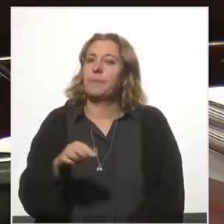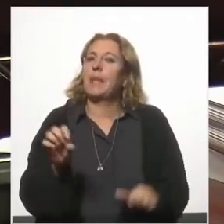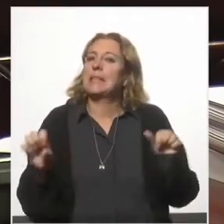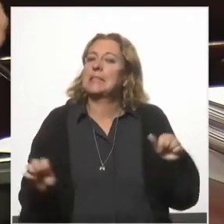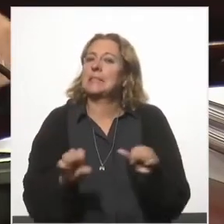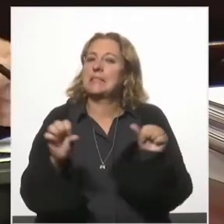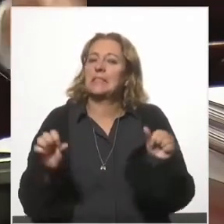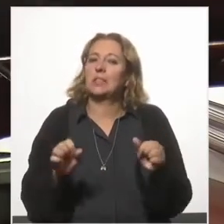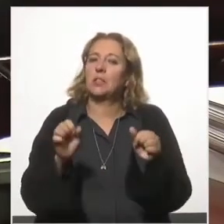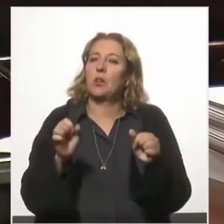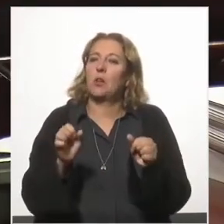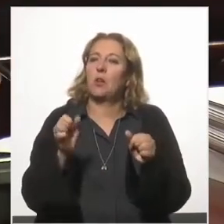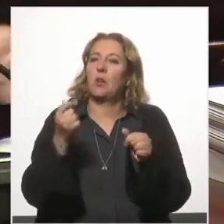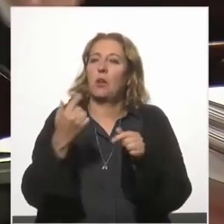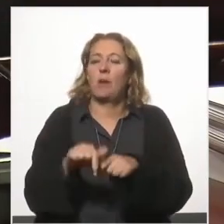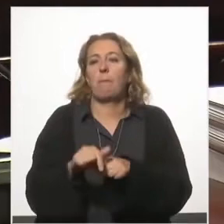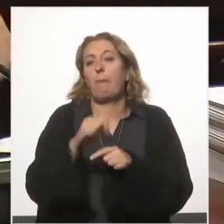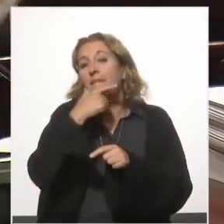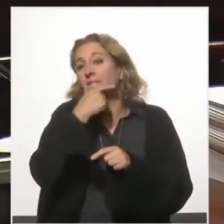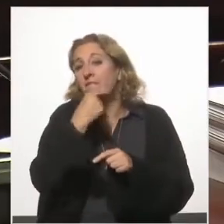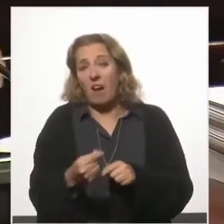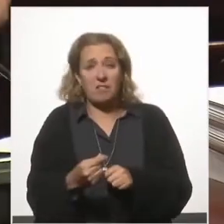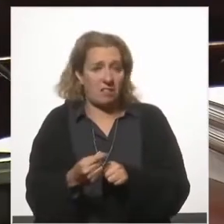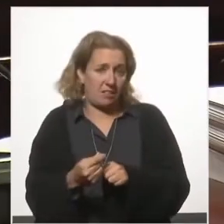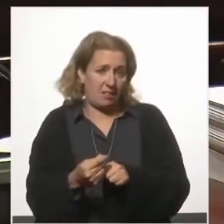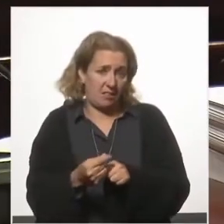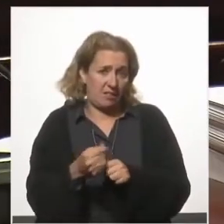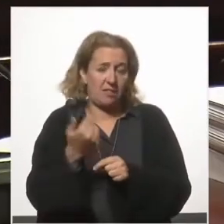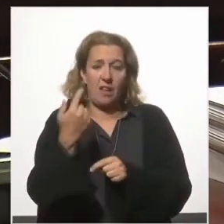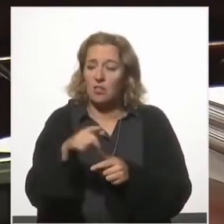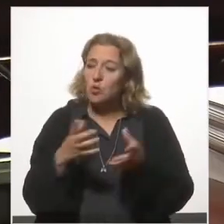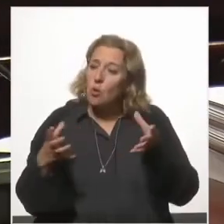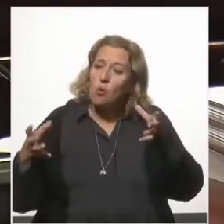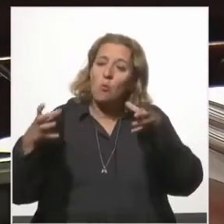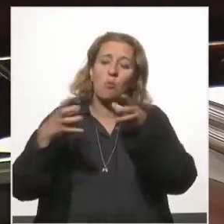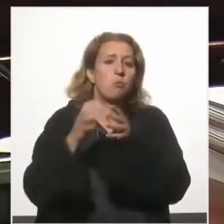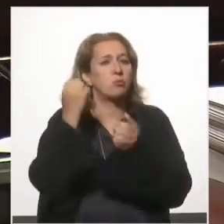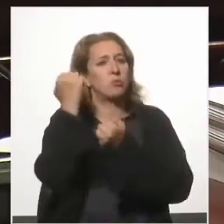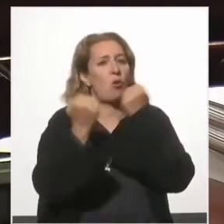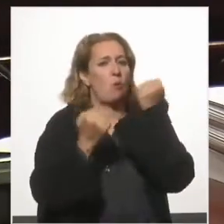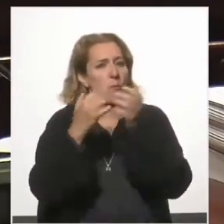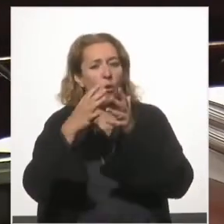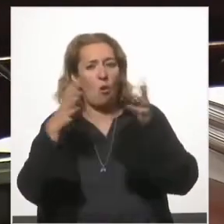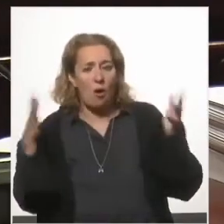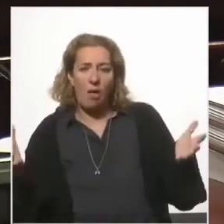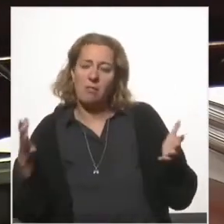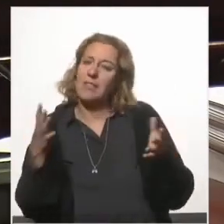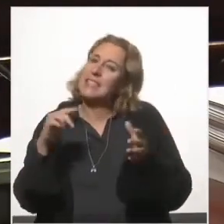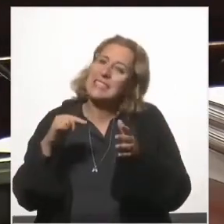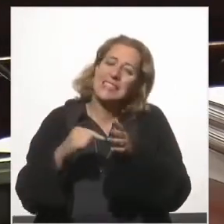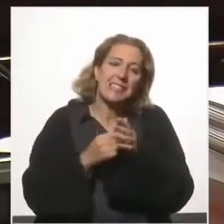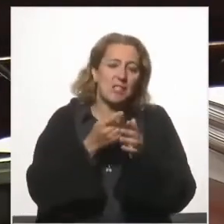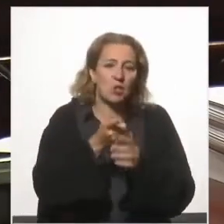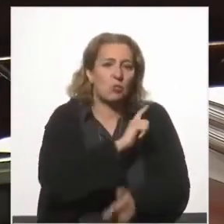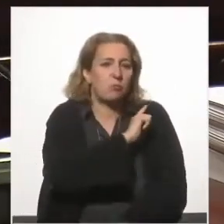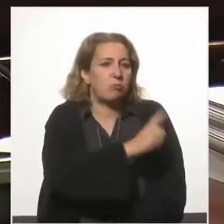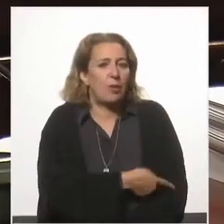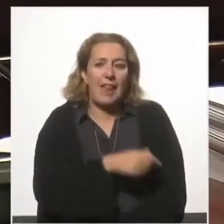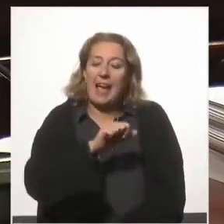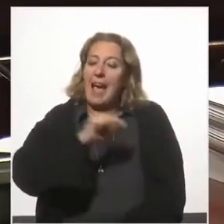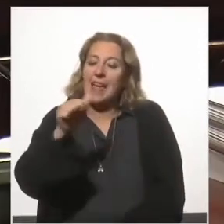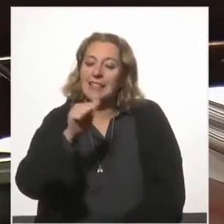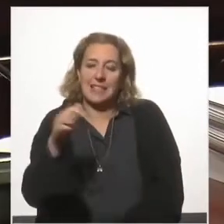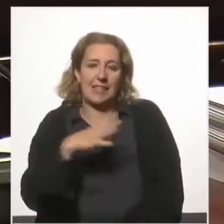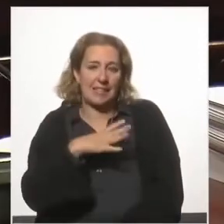haciéndole el campo orégano a esos grandes grupos económicos que centran su poder en las ganancias que